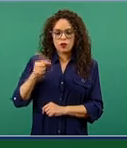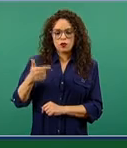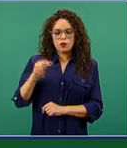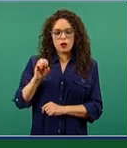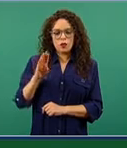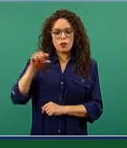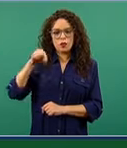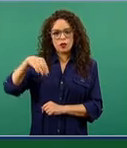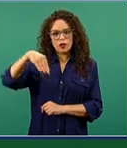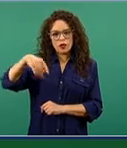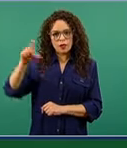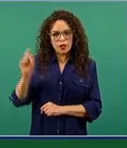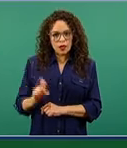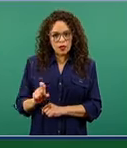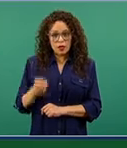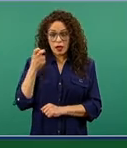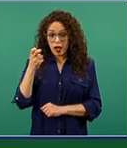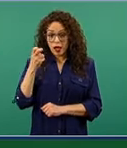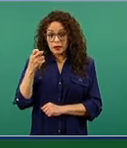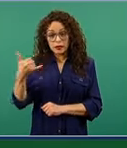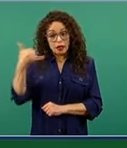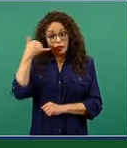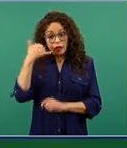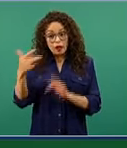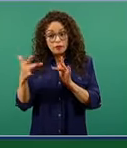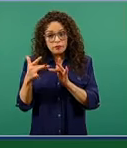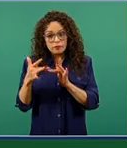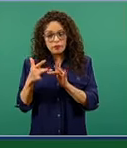vacunacovid.salud.gob.mx, y este número telefónico